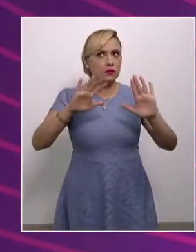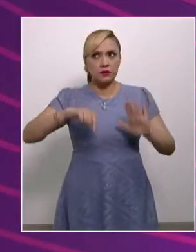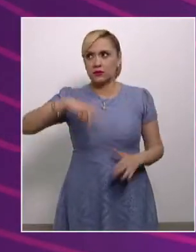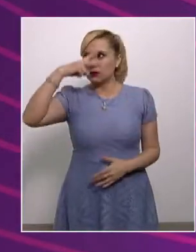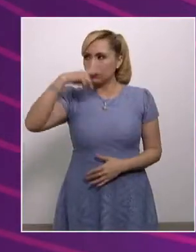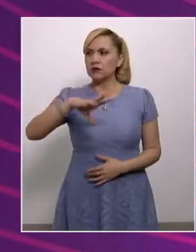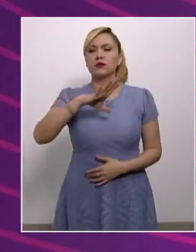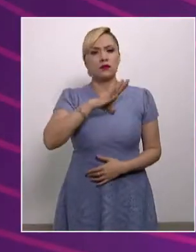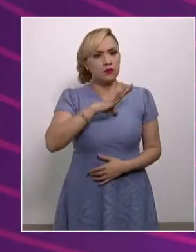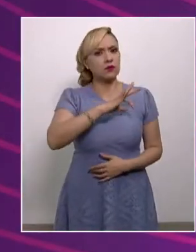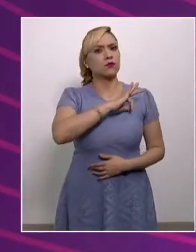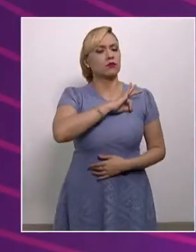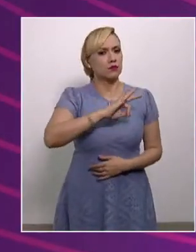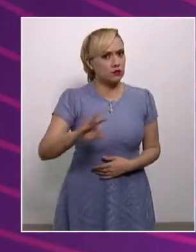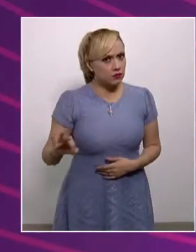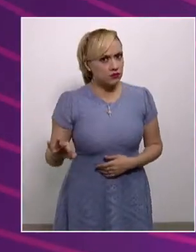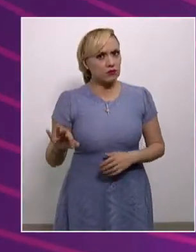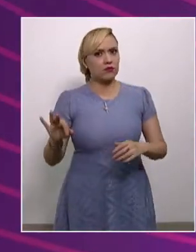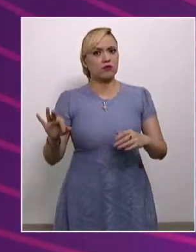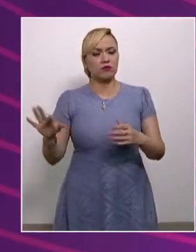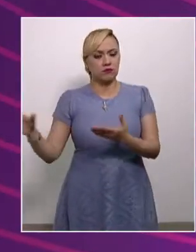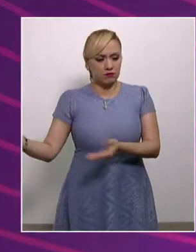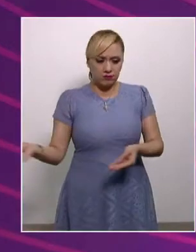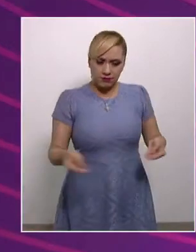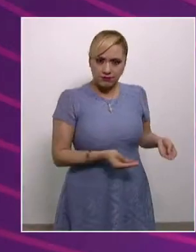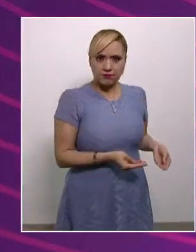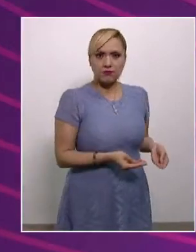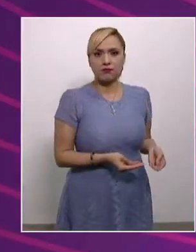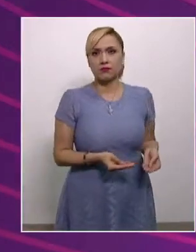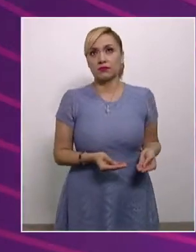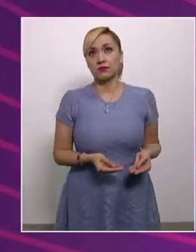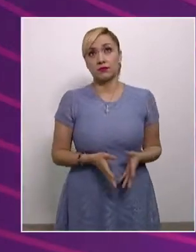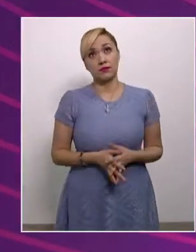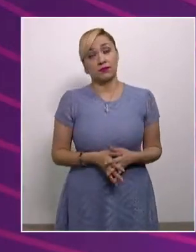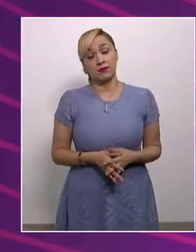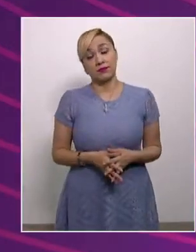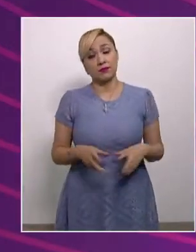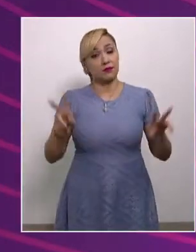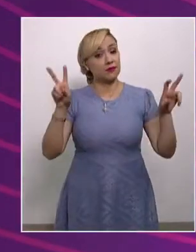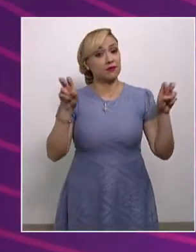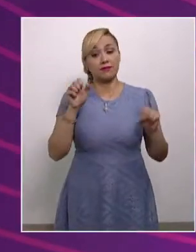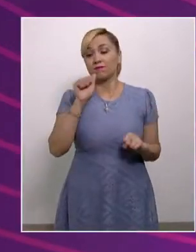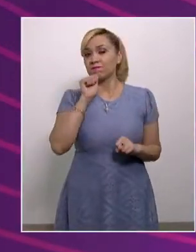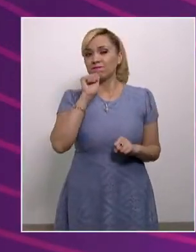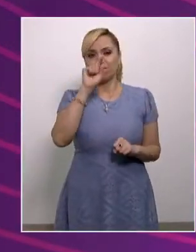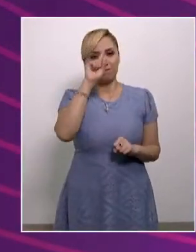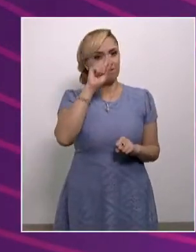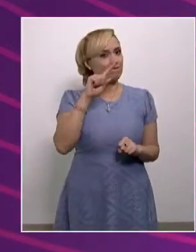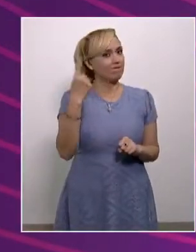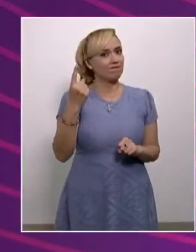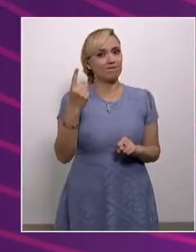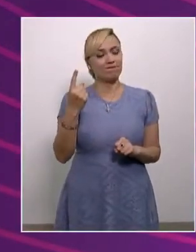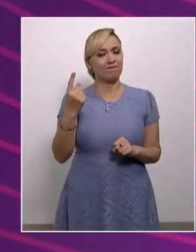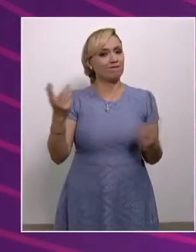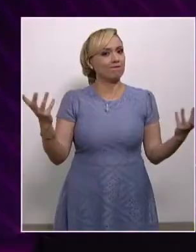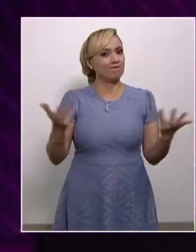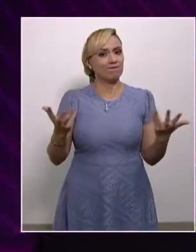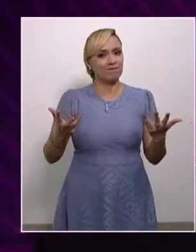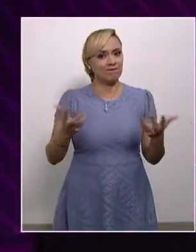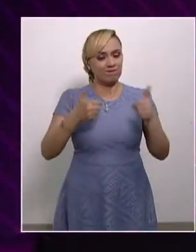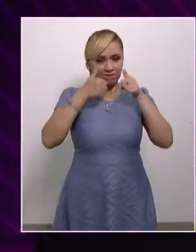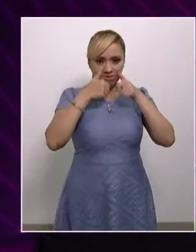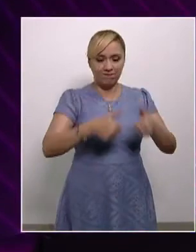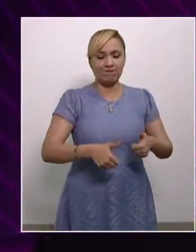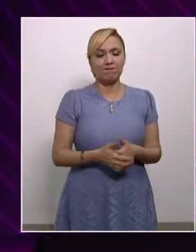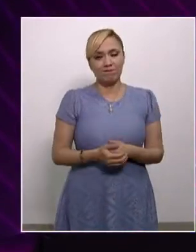tenemos la capacidad y podemos absorber esta población, todavía es un tema que no es fácil, ¿no? De abordar, o no sé